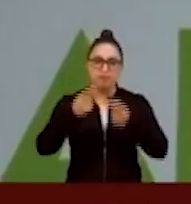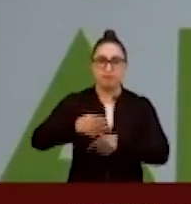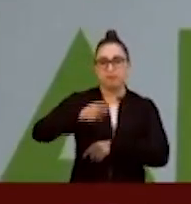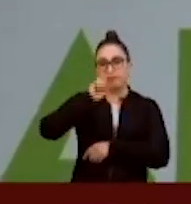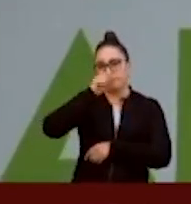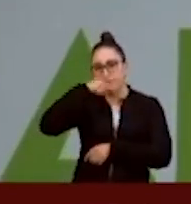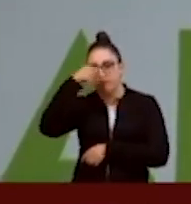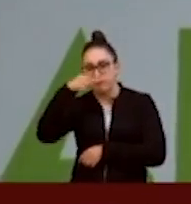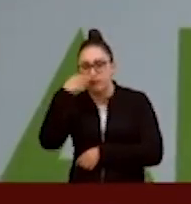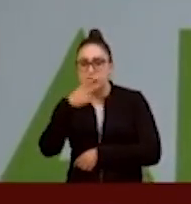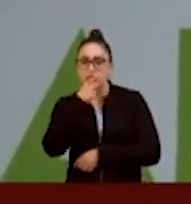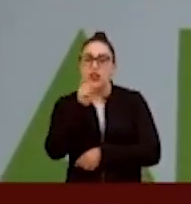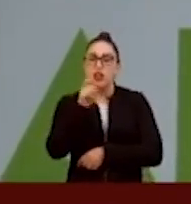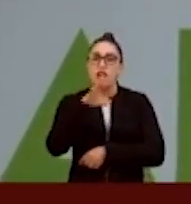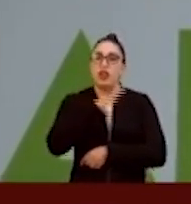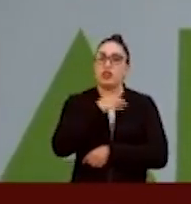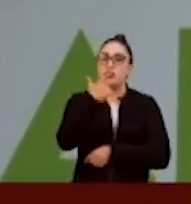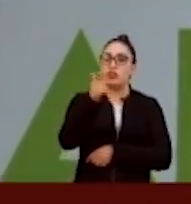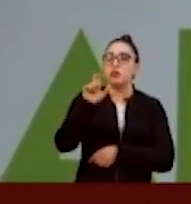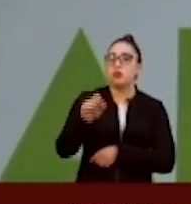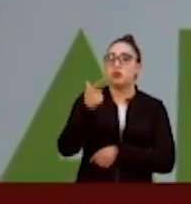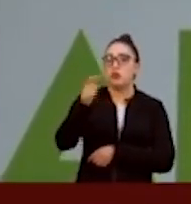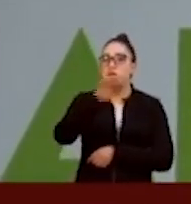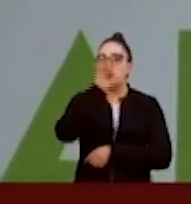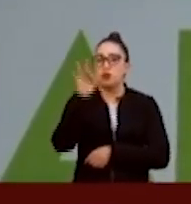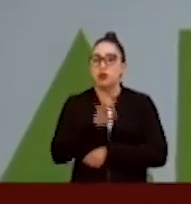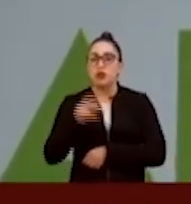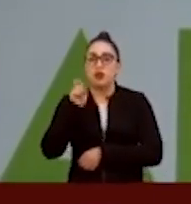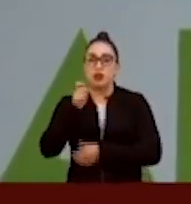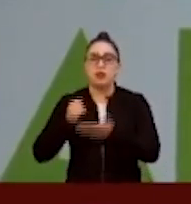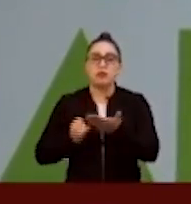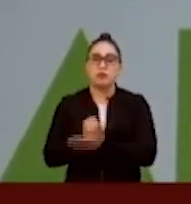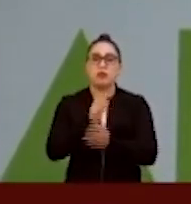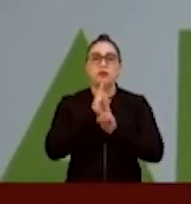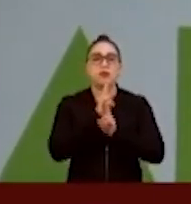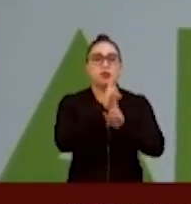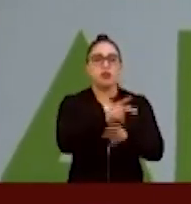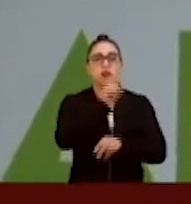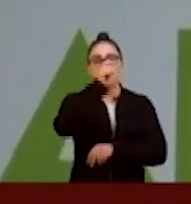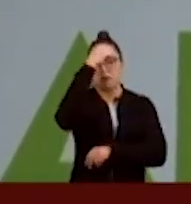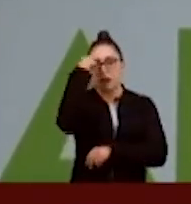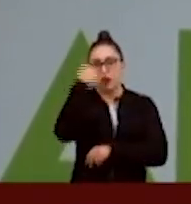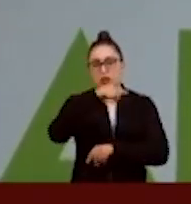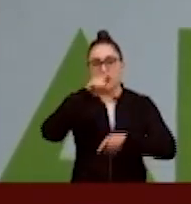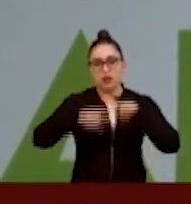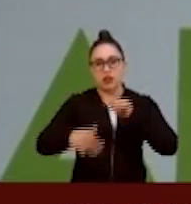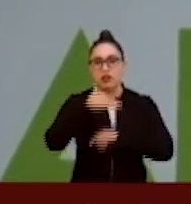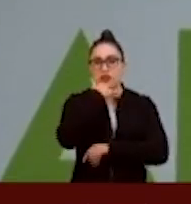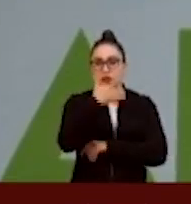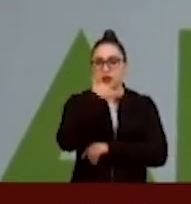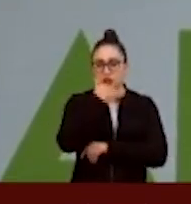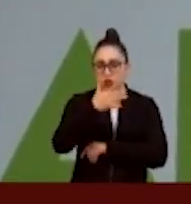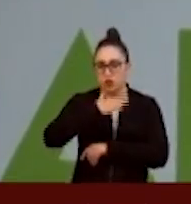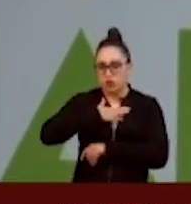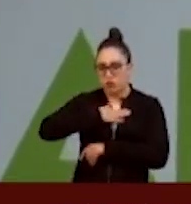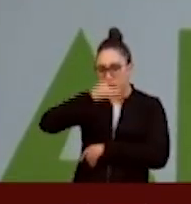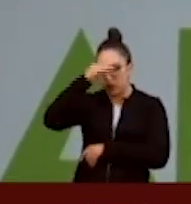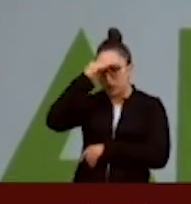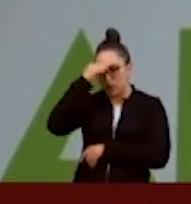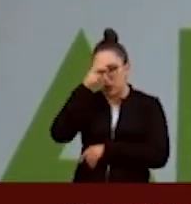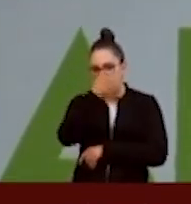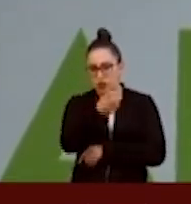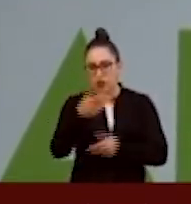0.7% de resoluciones en contra de la corrupción, que esto no será, que están haciendo